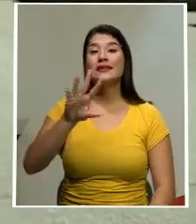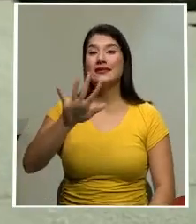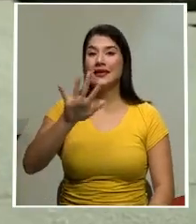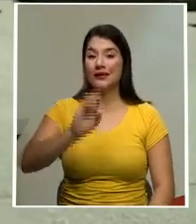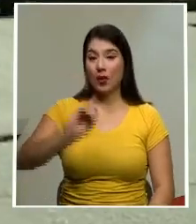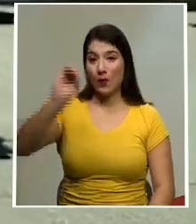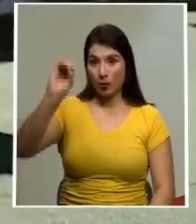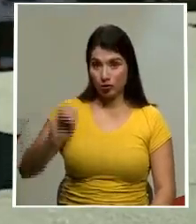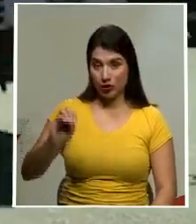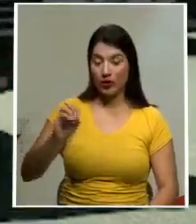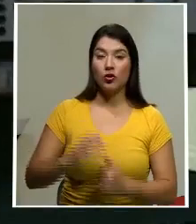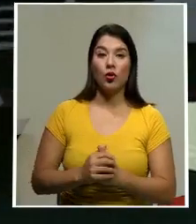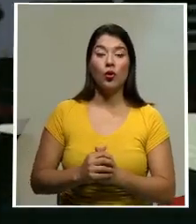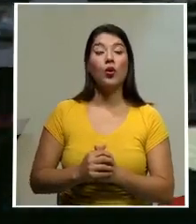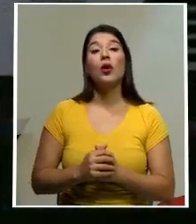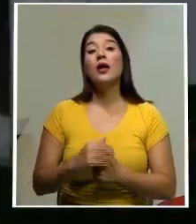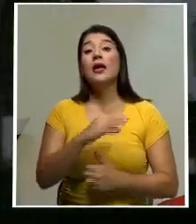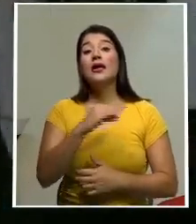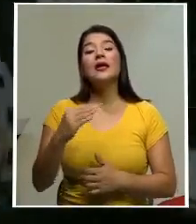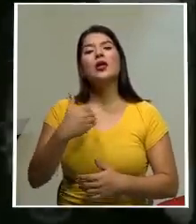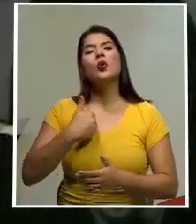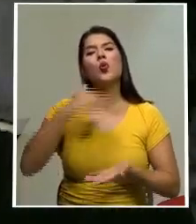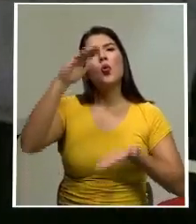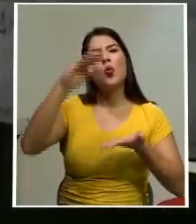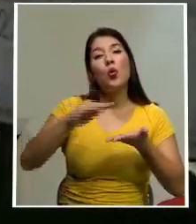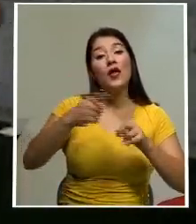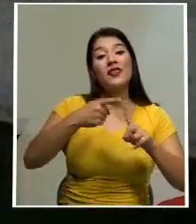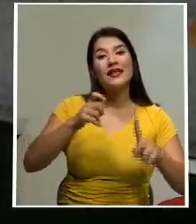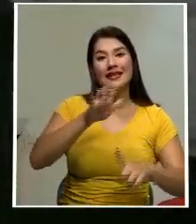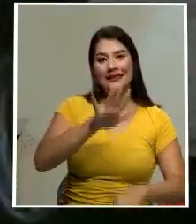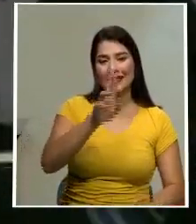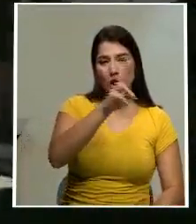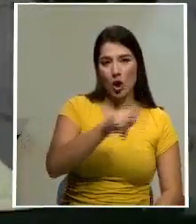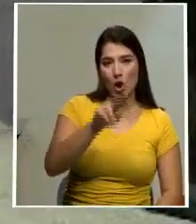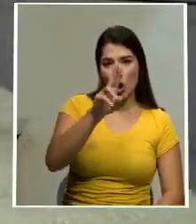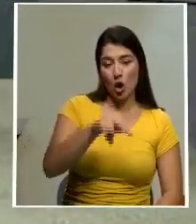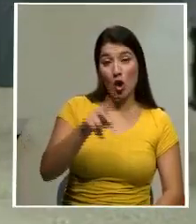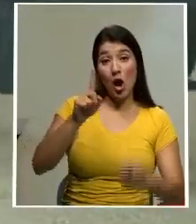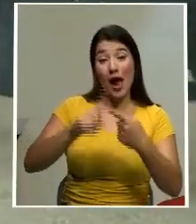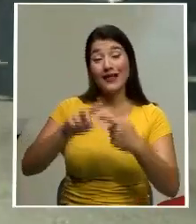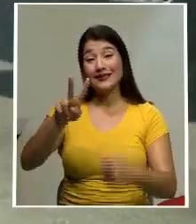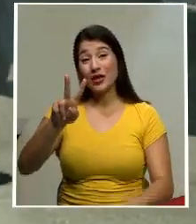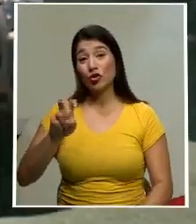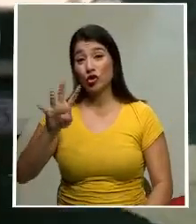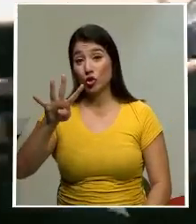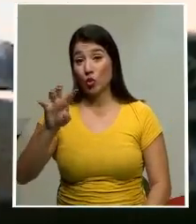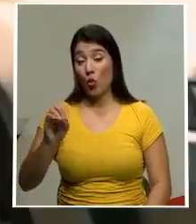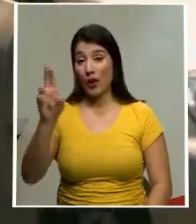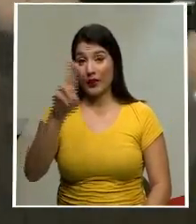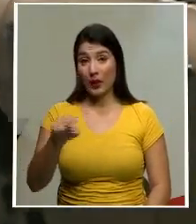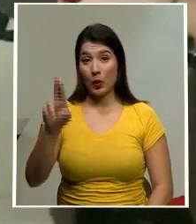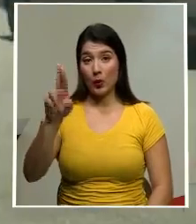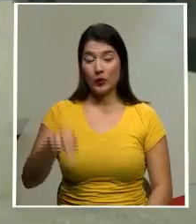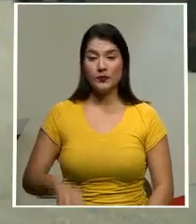2,65%, las cuales obtuvieron una disminución desde los 5 colones a los 240